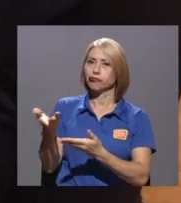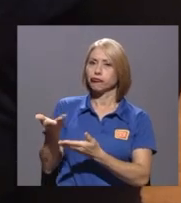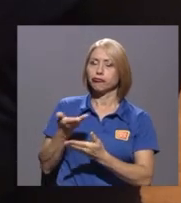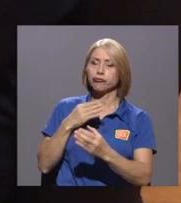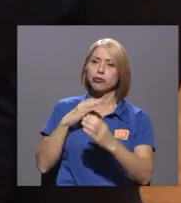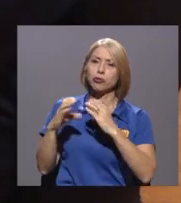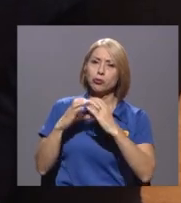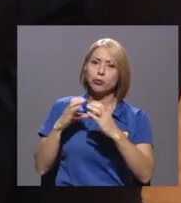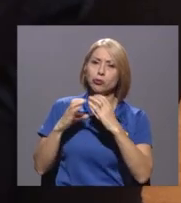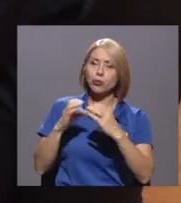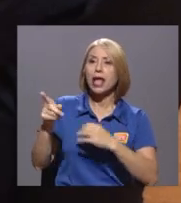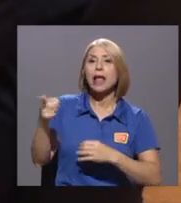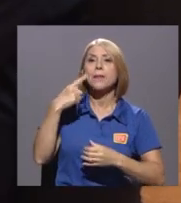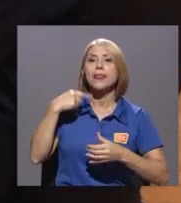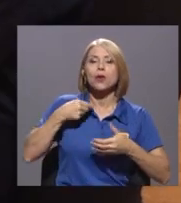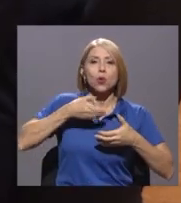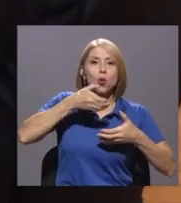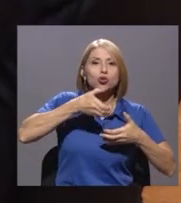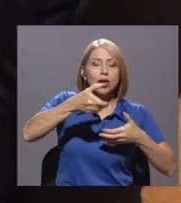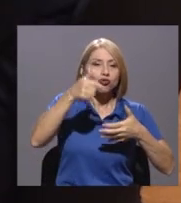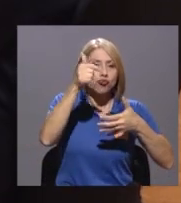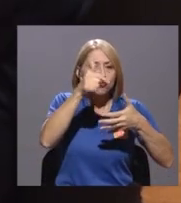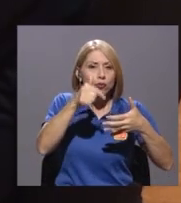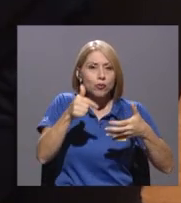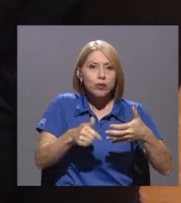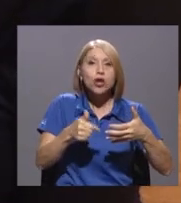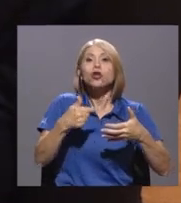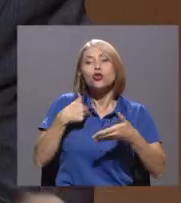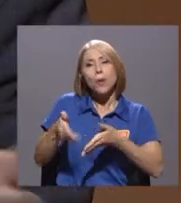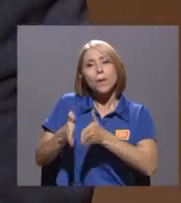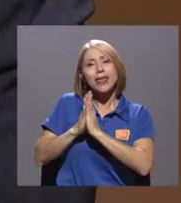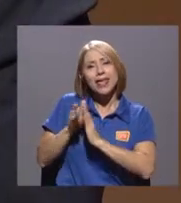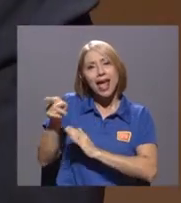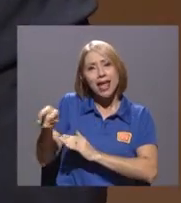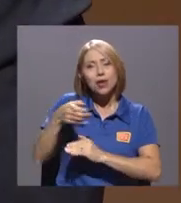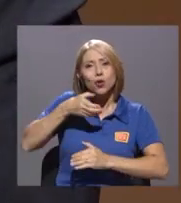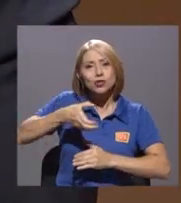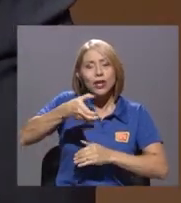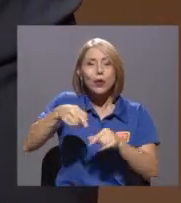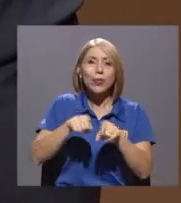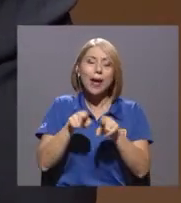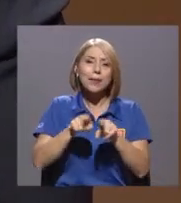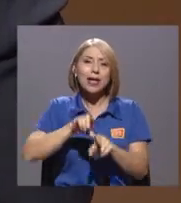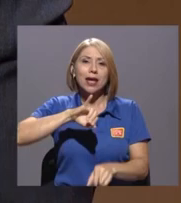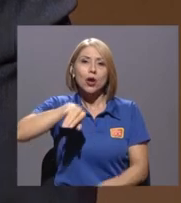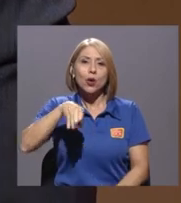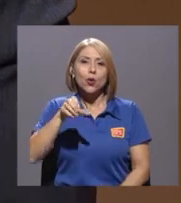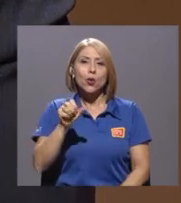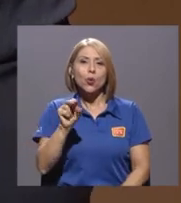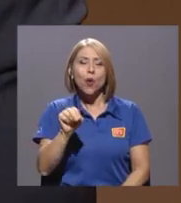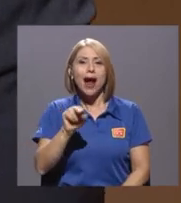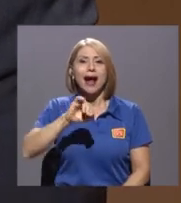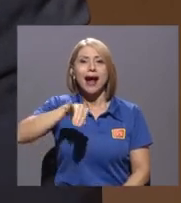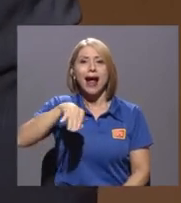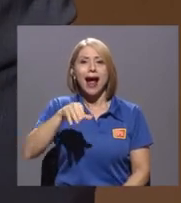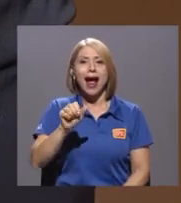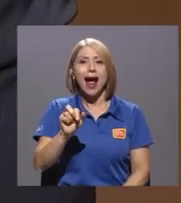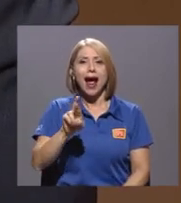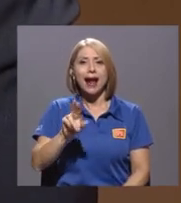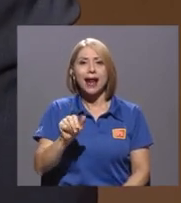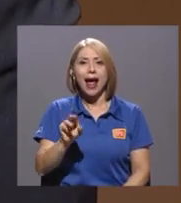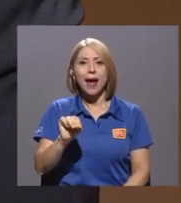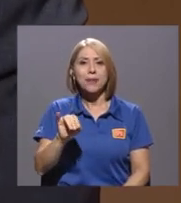darme varios consejos yo le fui a pedir consejos a él a huang aramillo que me ayudó un pensamiento sobre todo el primer año como asesor